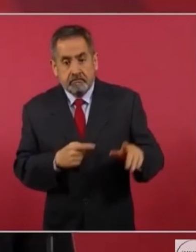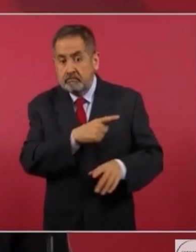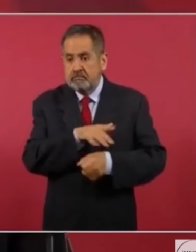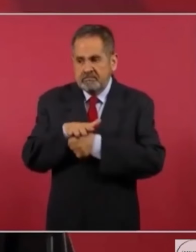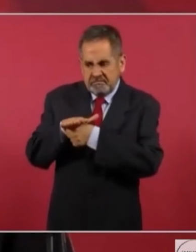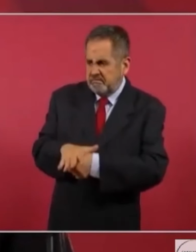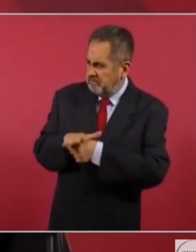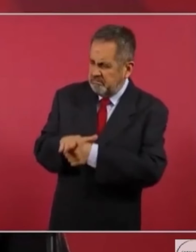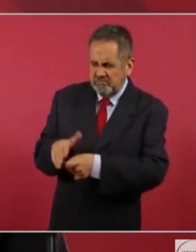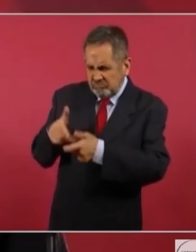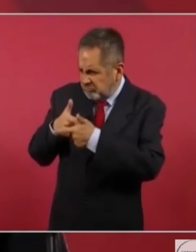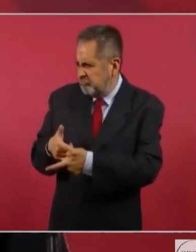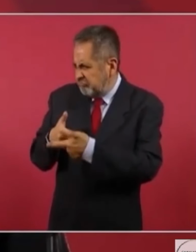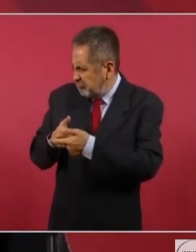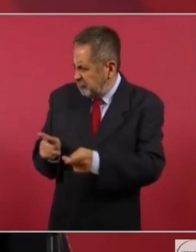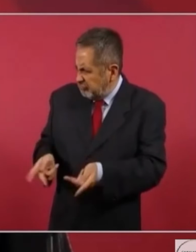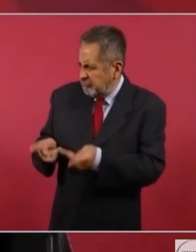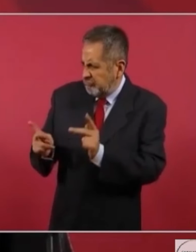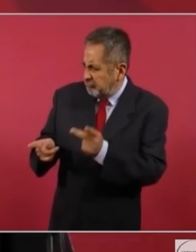muy fuertes.